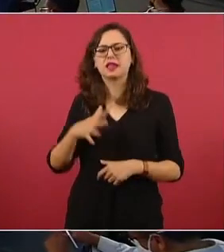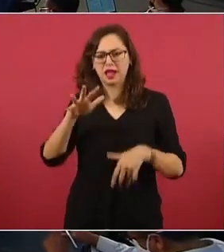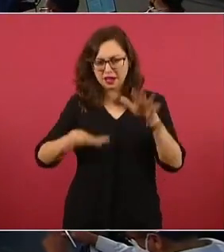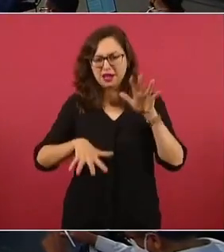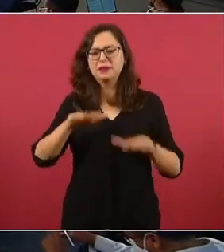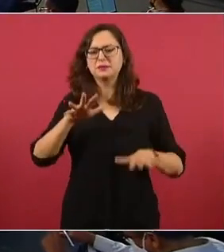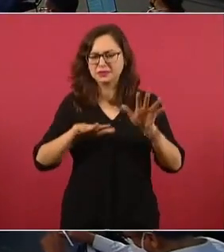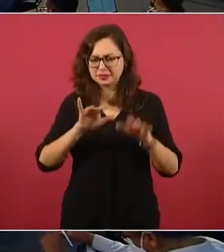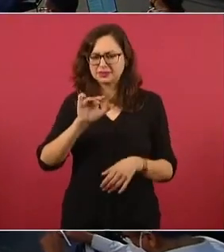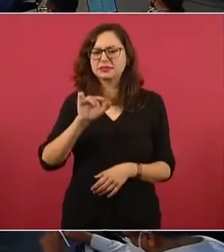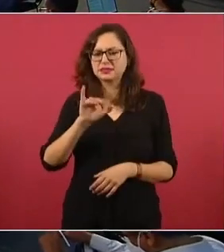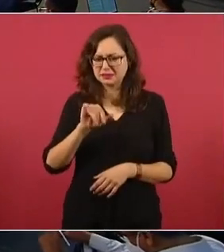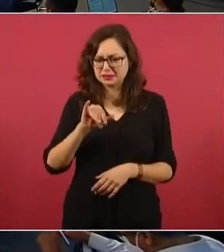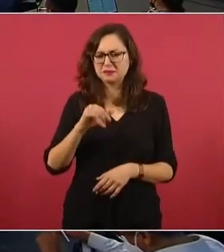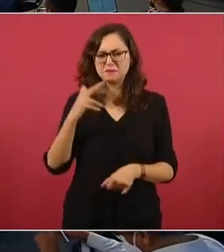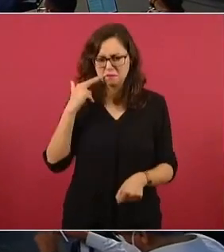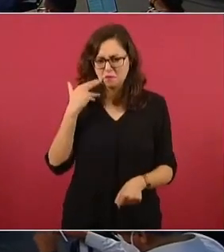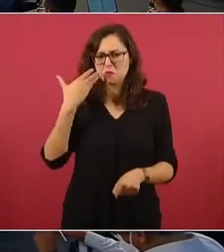de